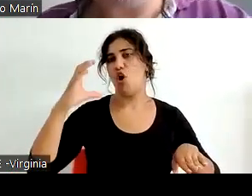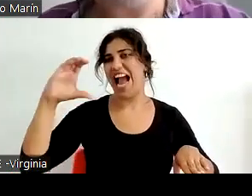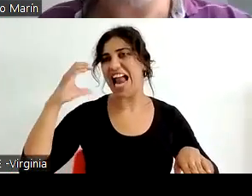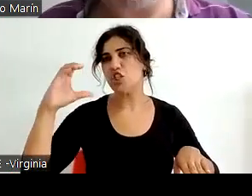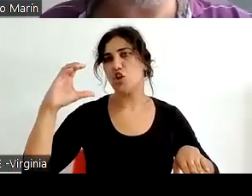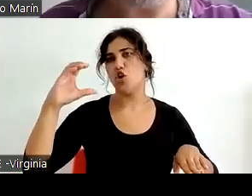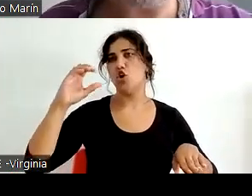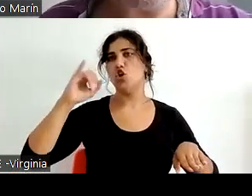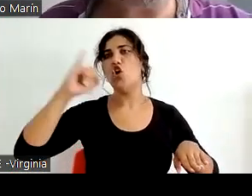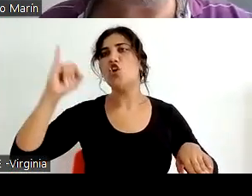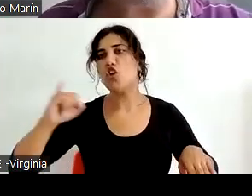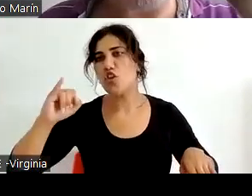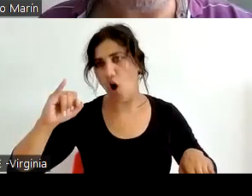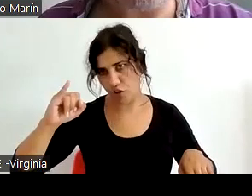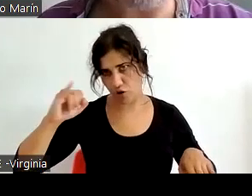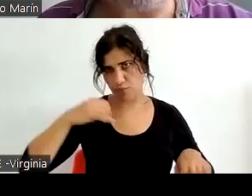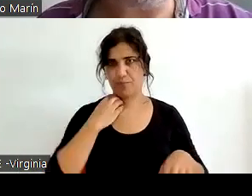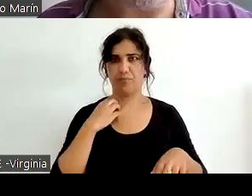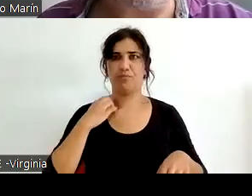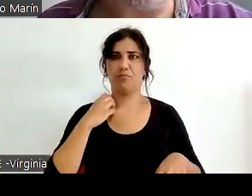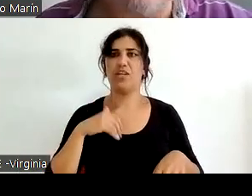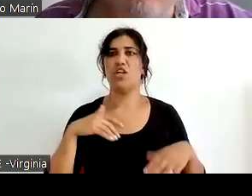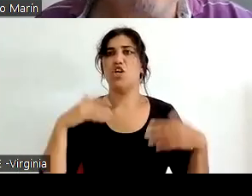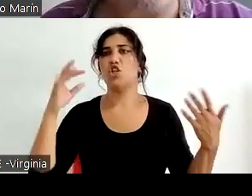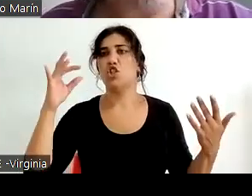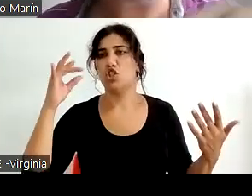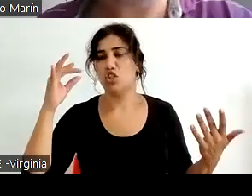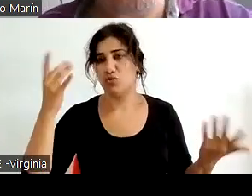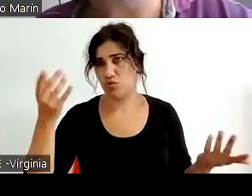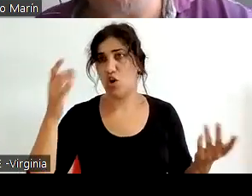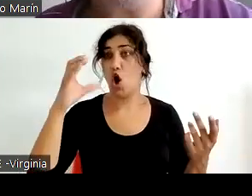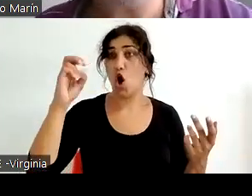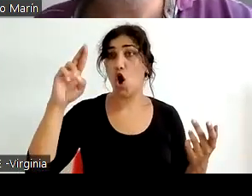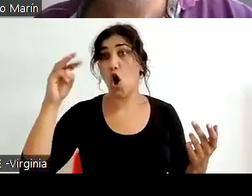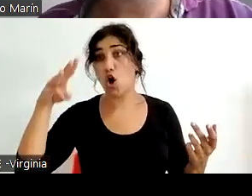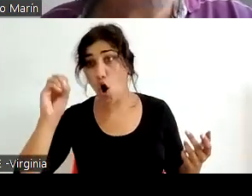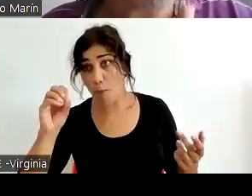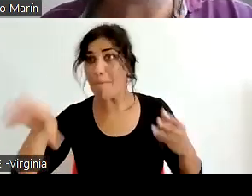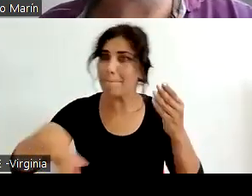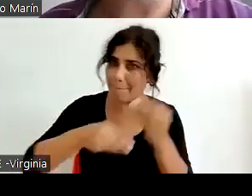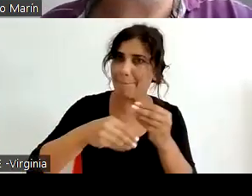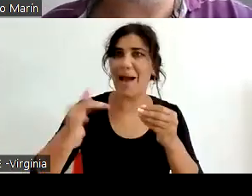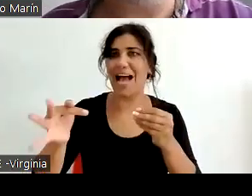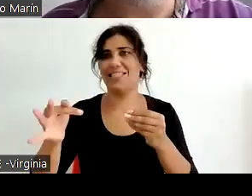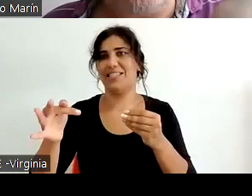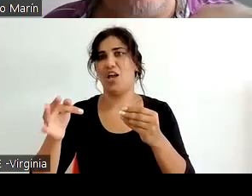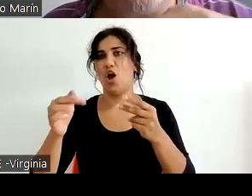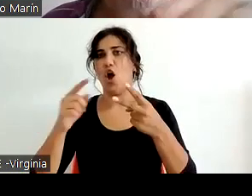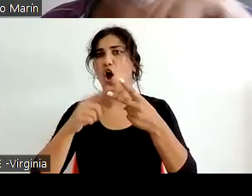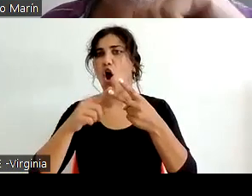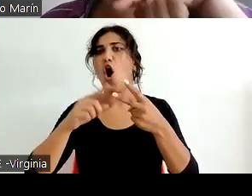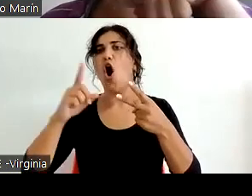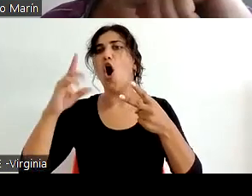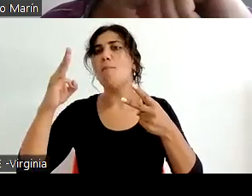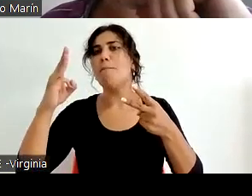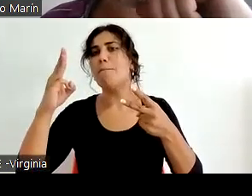pues vais a obtener determinados oligoelementos como son el cobre, el cromo, el molibdeno, que es más complicado de